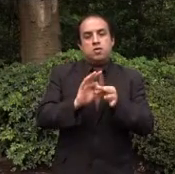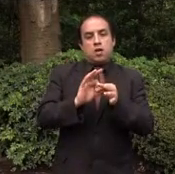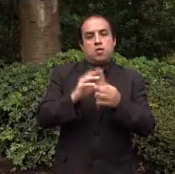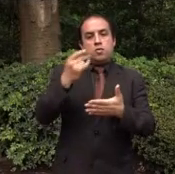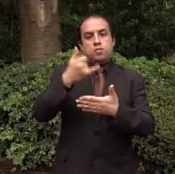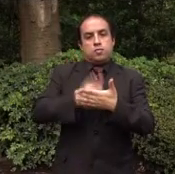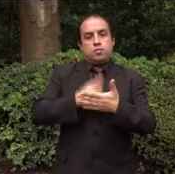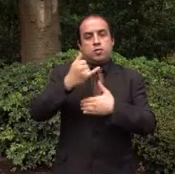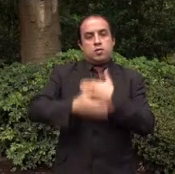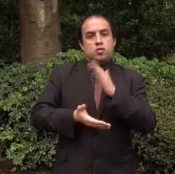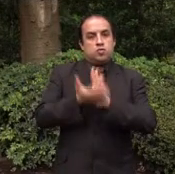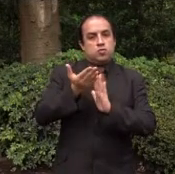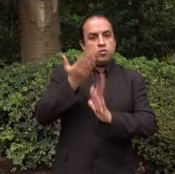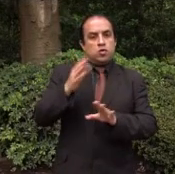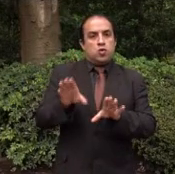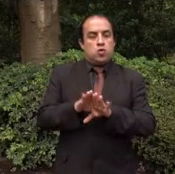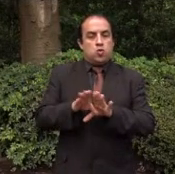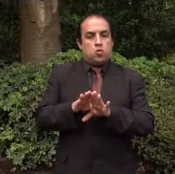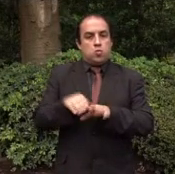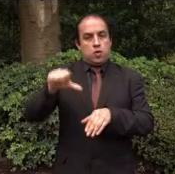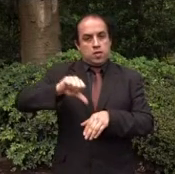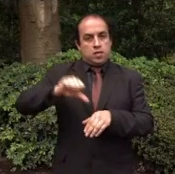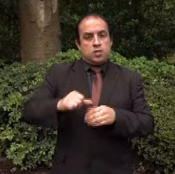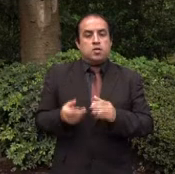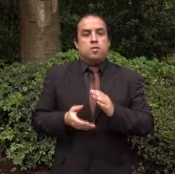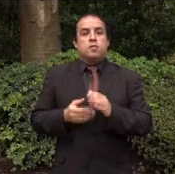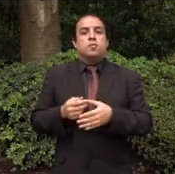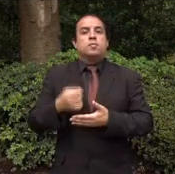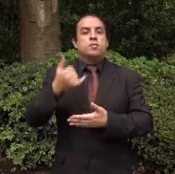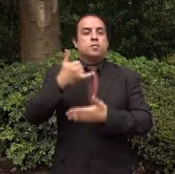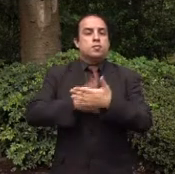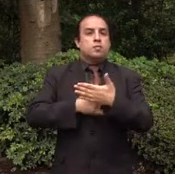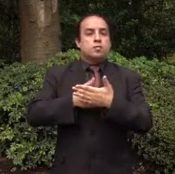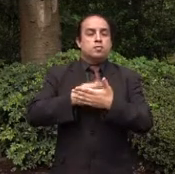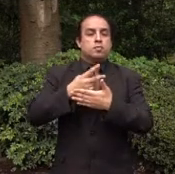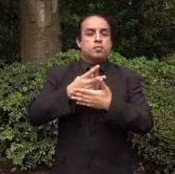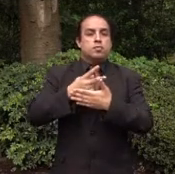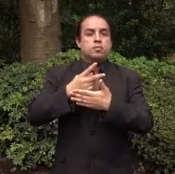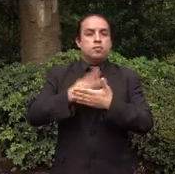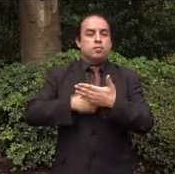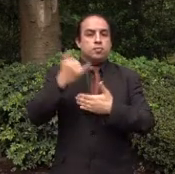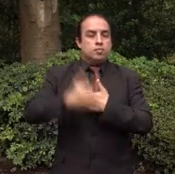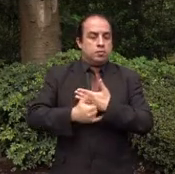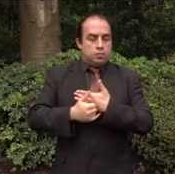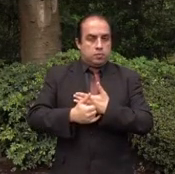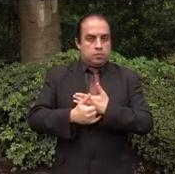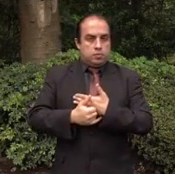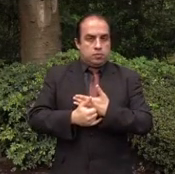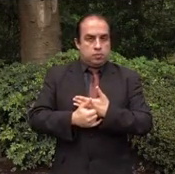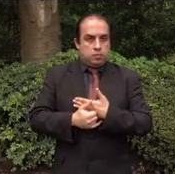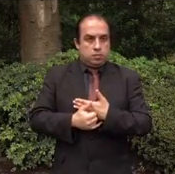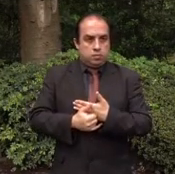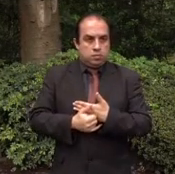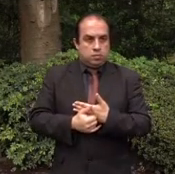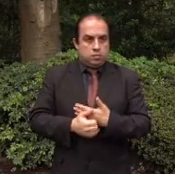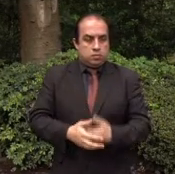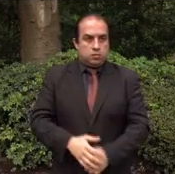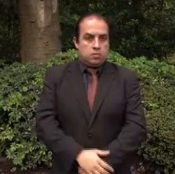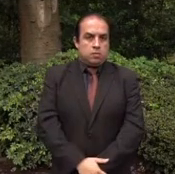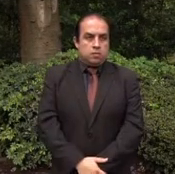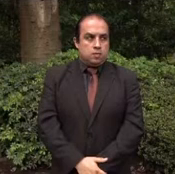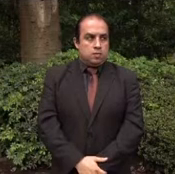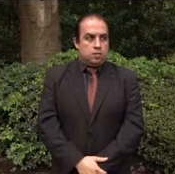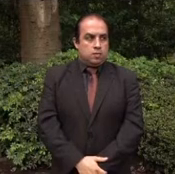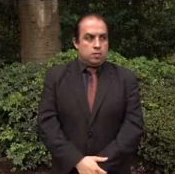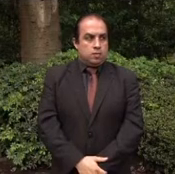construcción, como el título de este proyecto lo nombra. Entonces, por favor, si dejan correr el